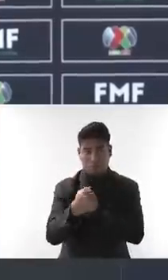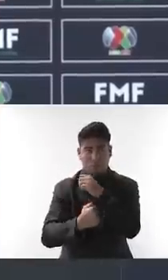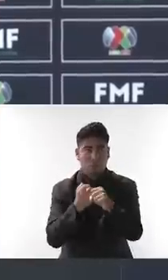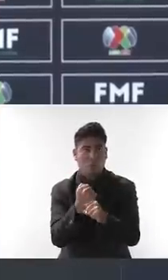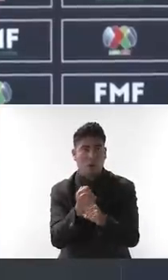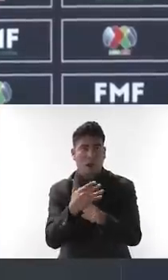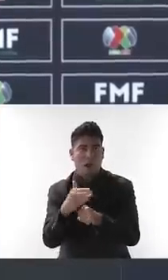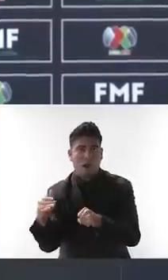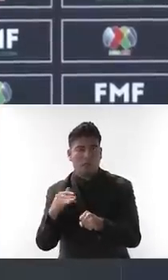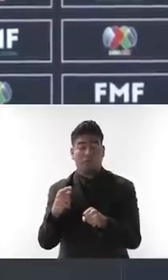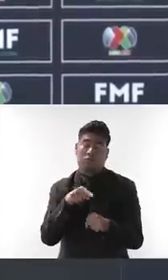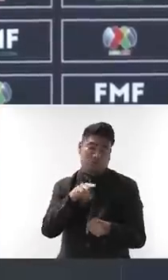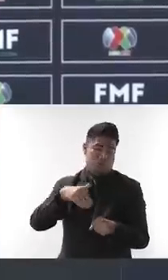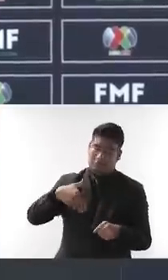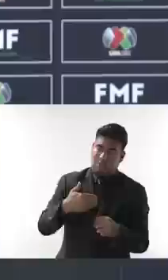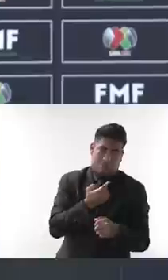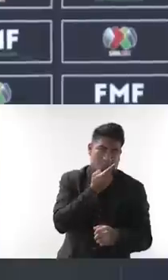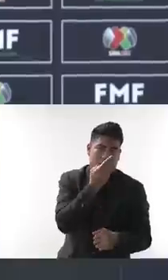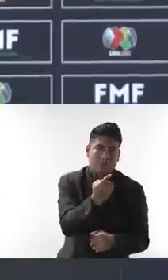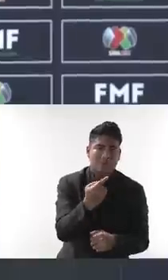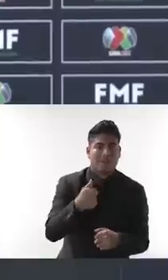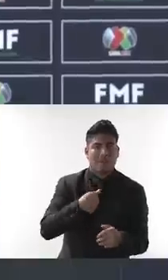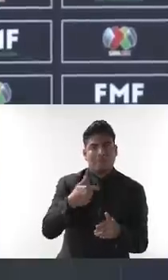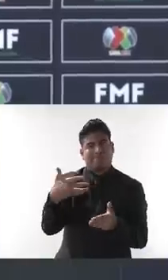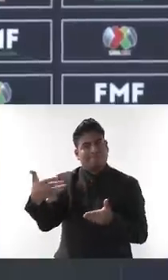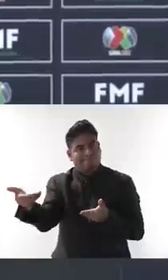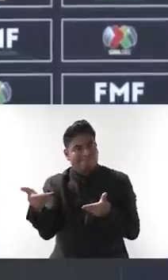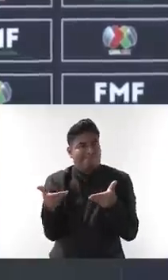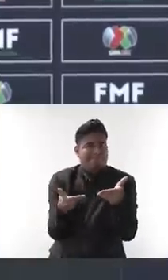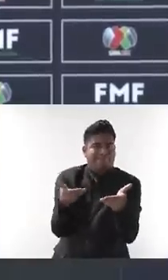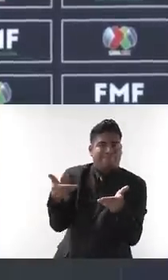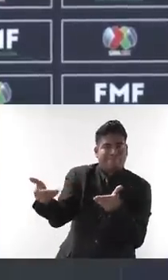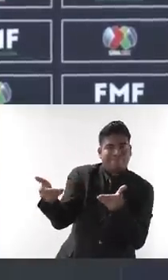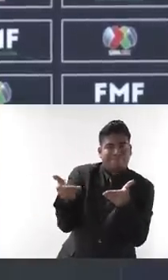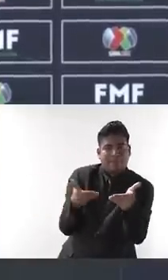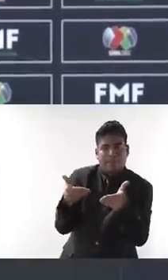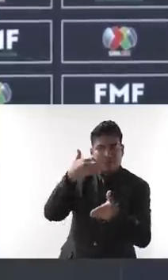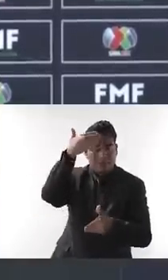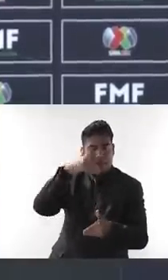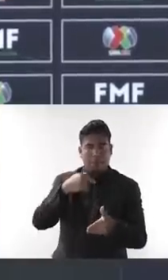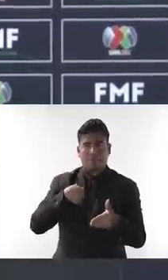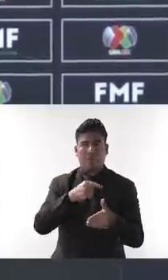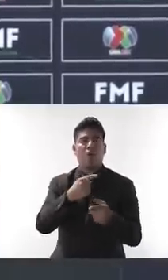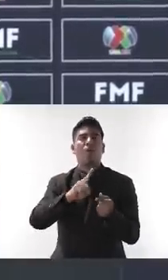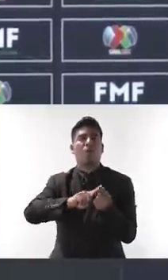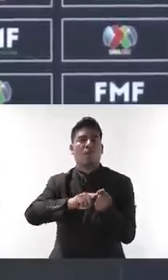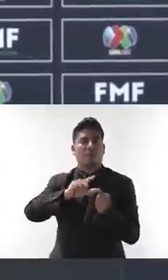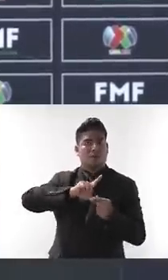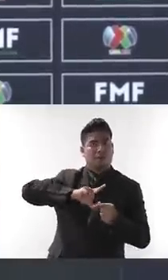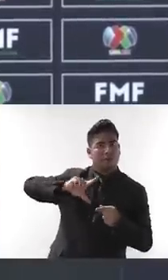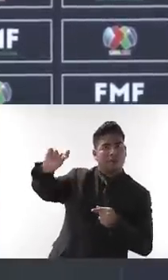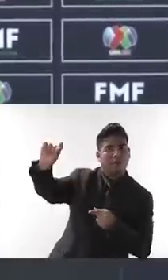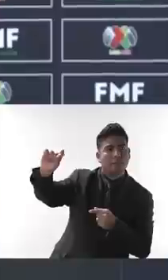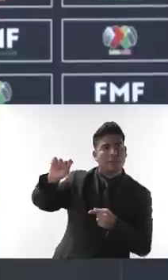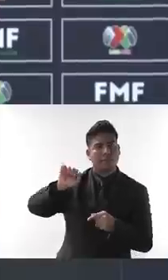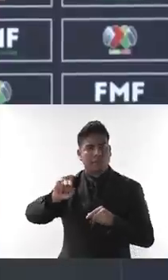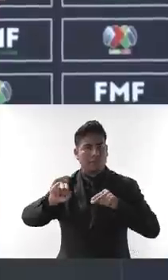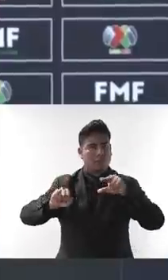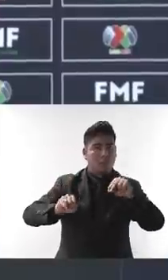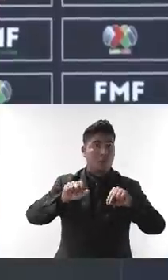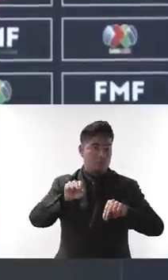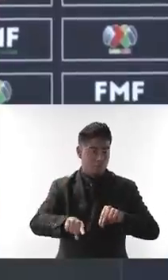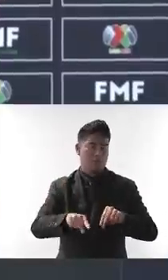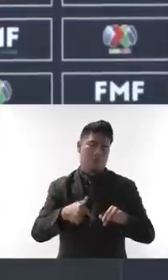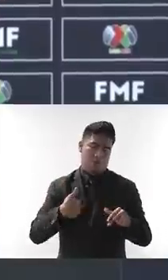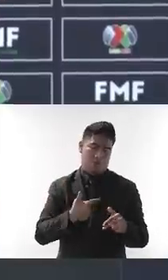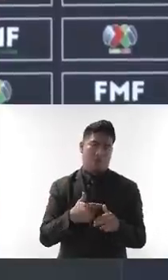oferta y la demanda pues van a ser los que definan la decisión del jugador. También con los jugadores hay que